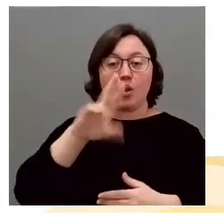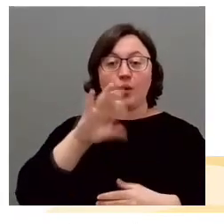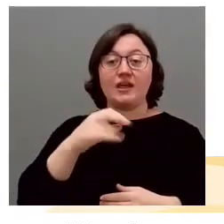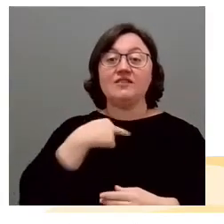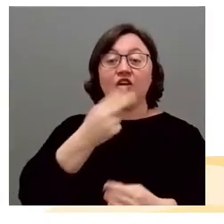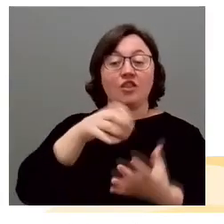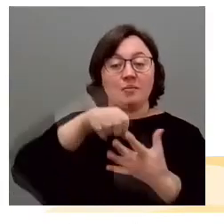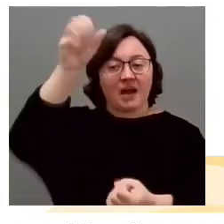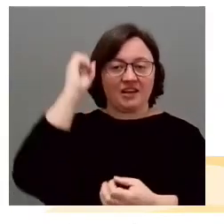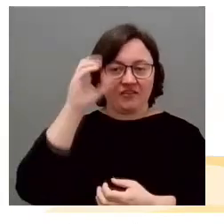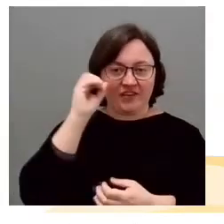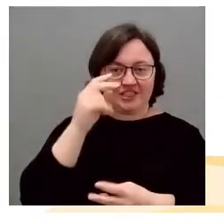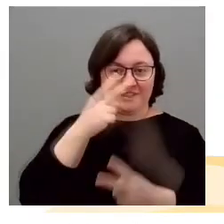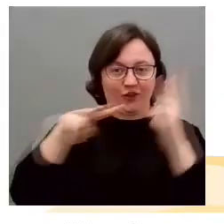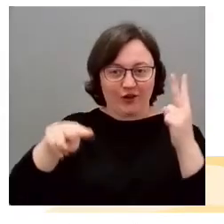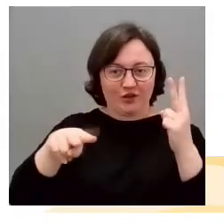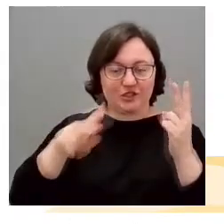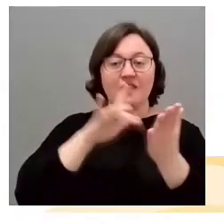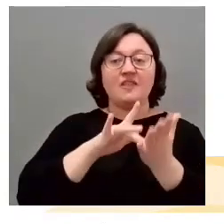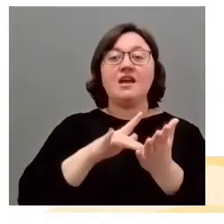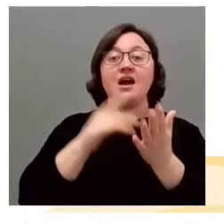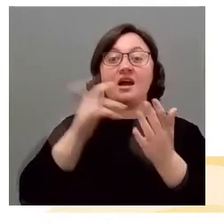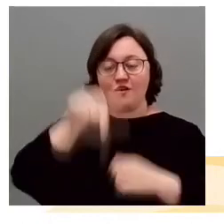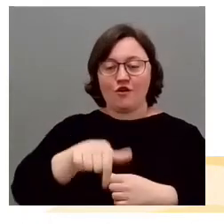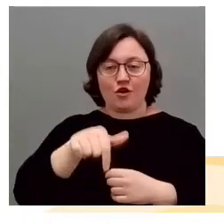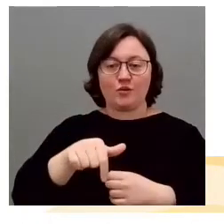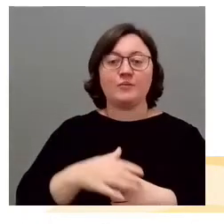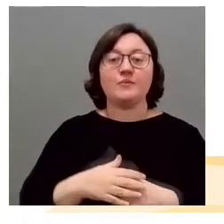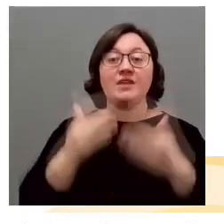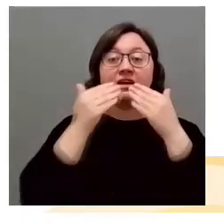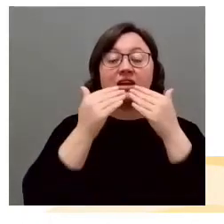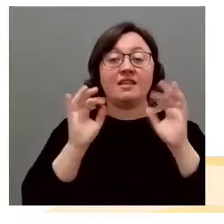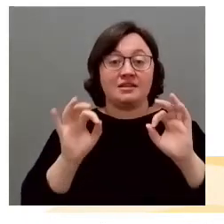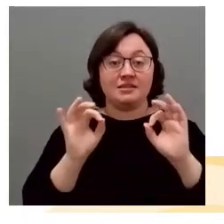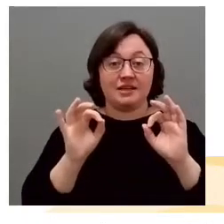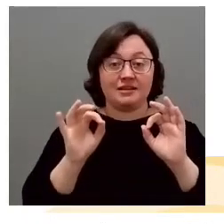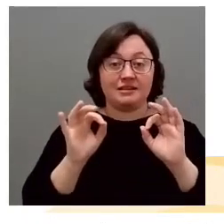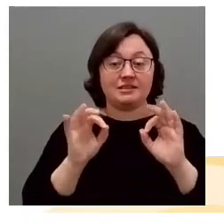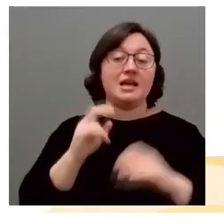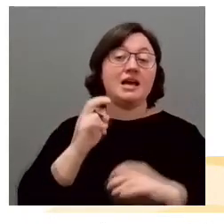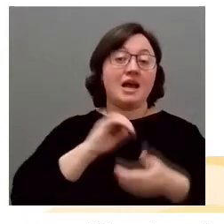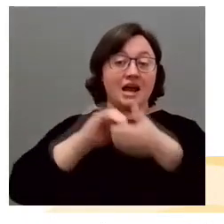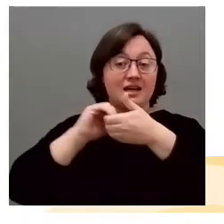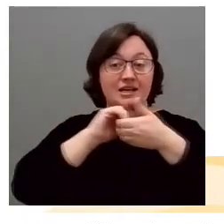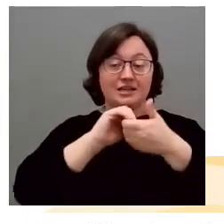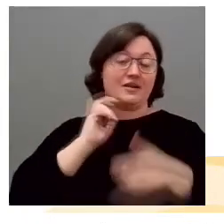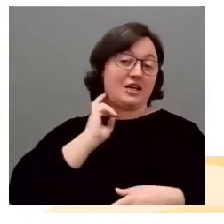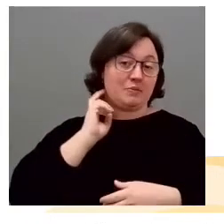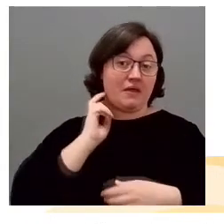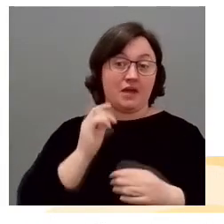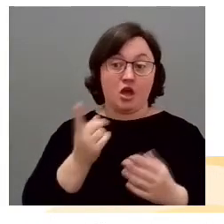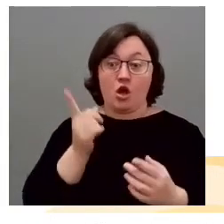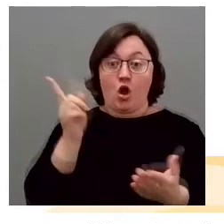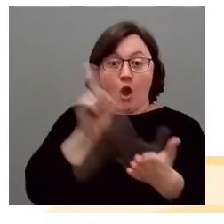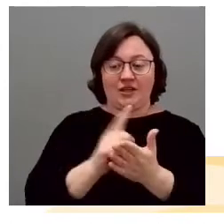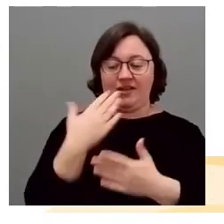el manifiesto de la celebración del día de hoy. Agradecer, por supuesto, a ASPACE que un año más me